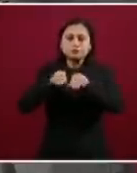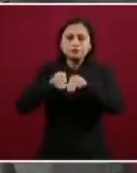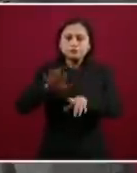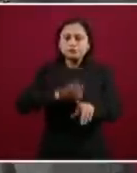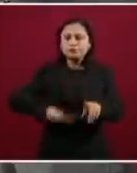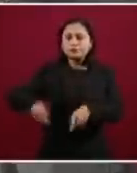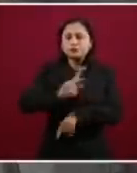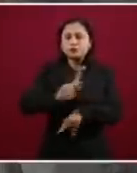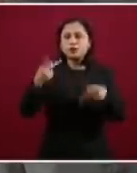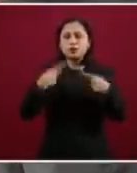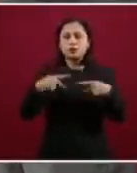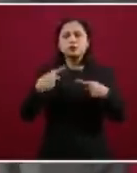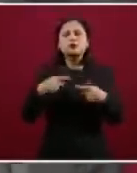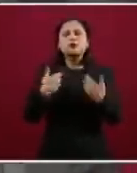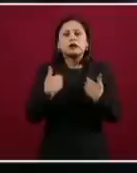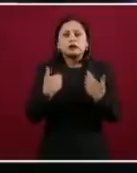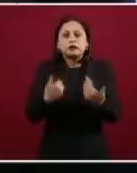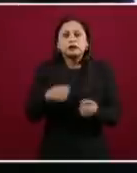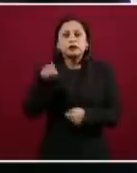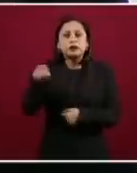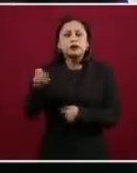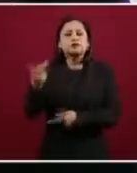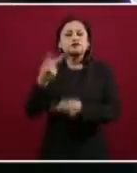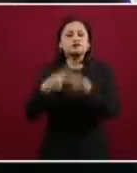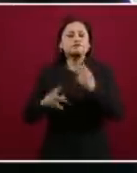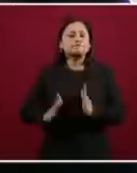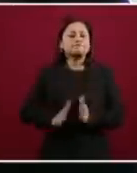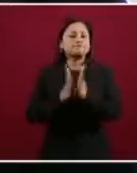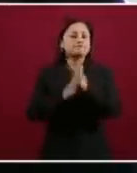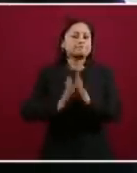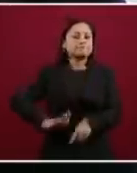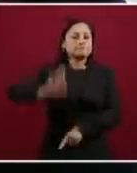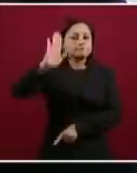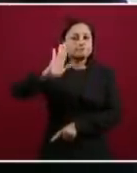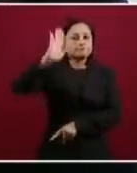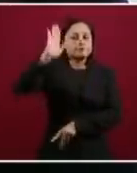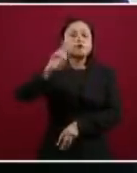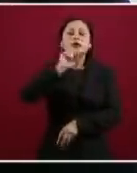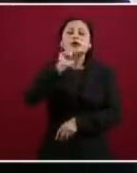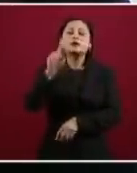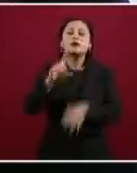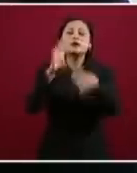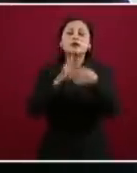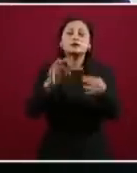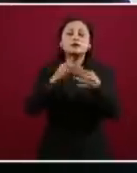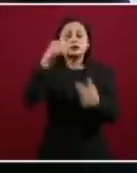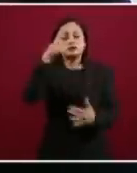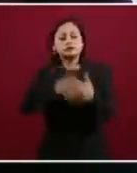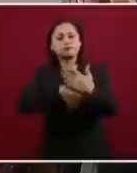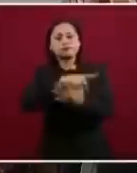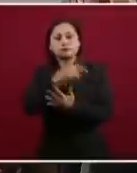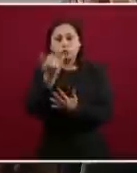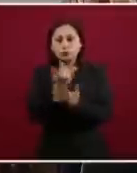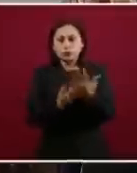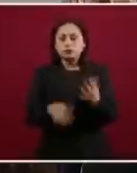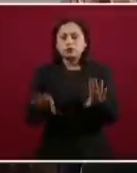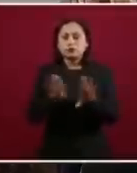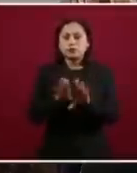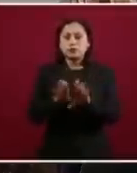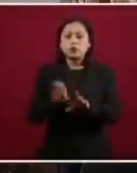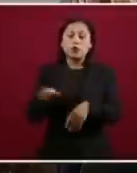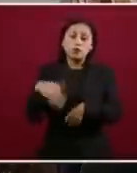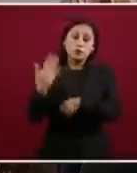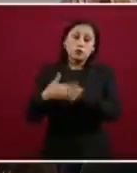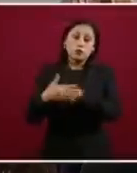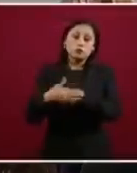sobre la importancia de su participación y proporcionarle información del proyecto. El 15 de diciembre del presente año